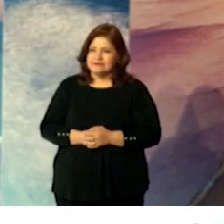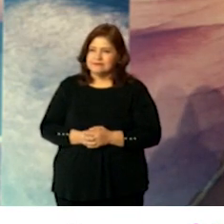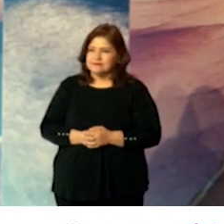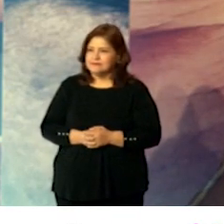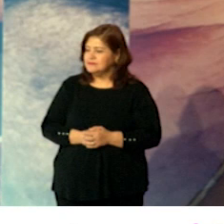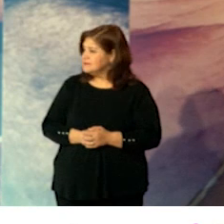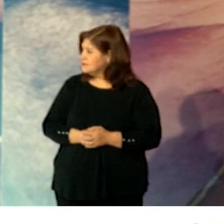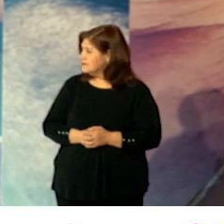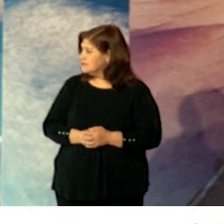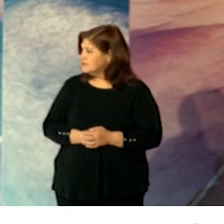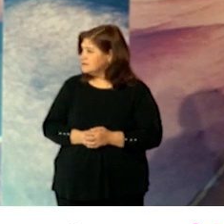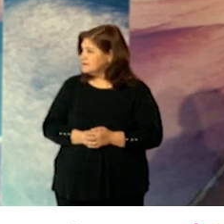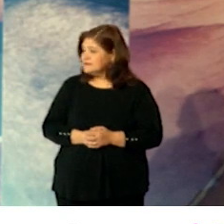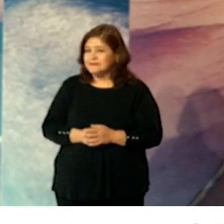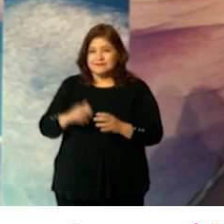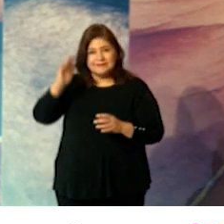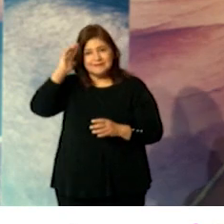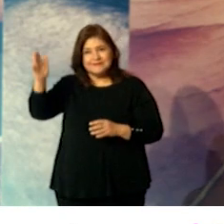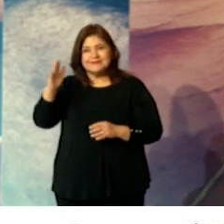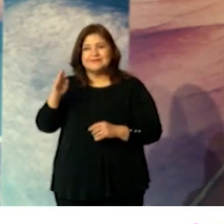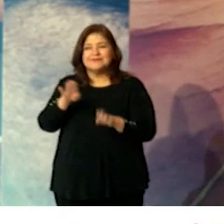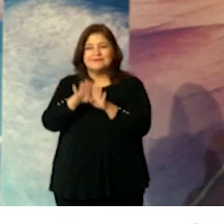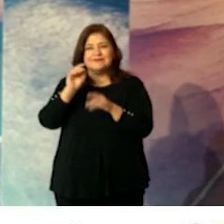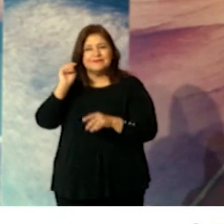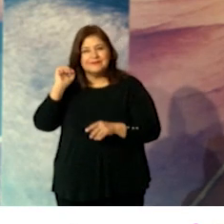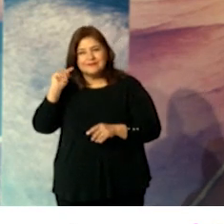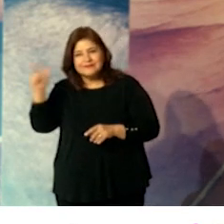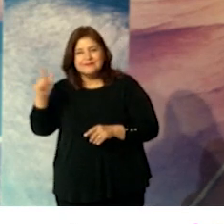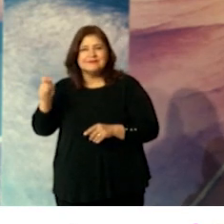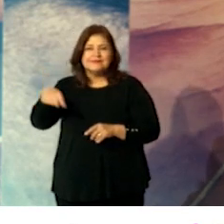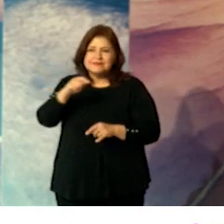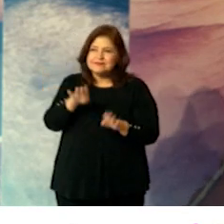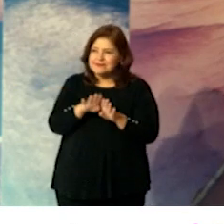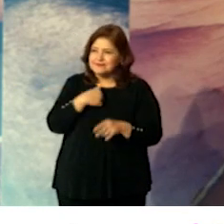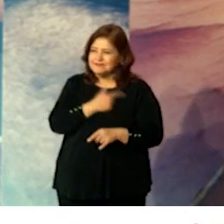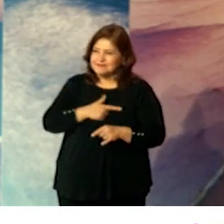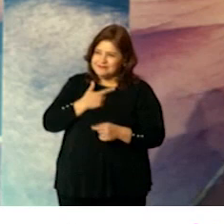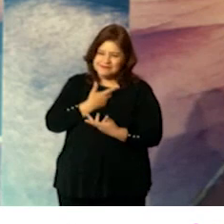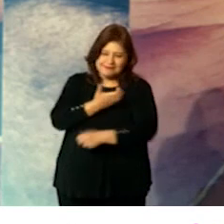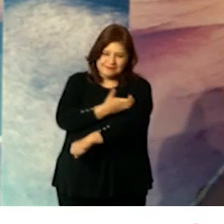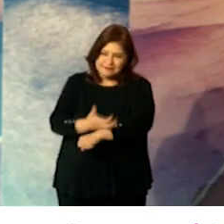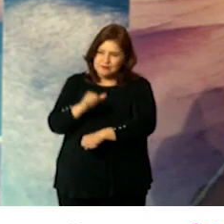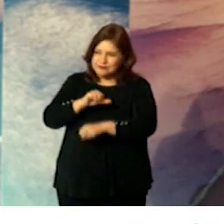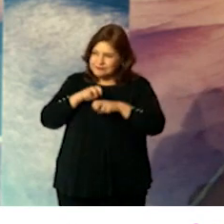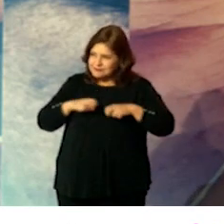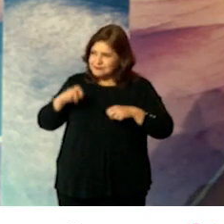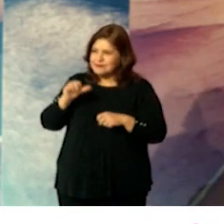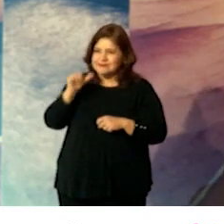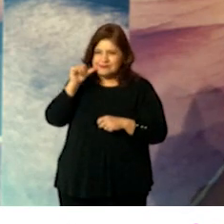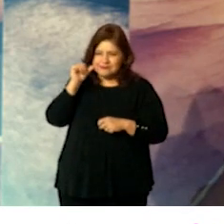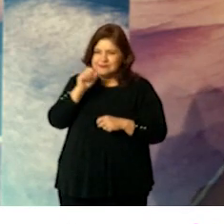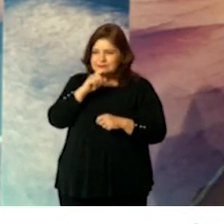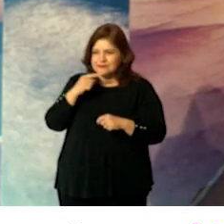1, 2, 3, ahí sí. Hola, ¿qué tal? A todos, todas, todos, qué agradado, qué gusto, qué privilegio acompañarles el día de hoy. Ayer estuvimos en un